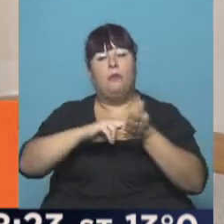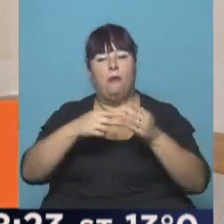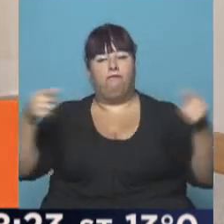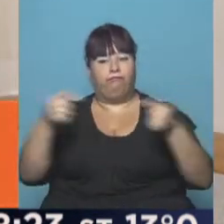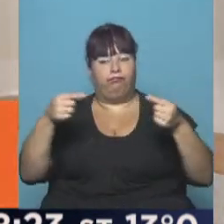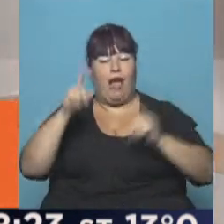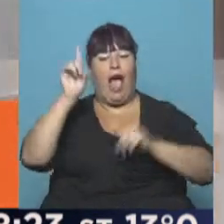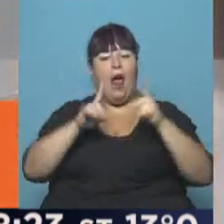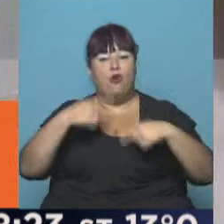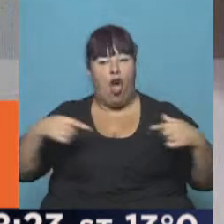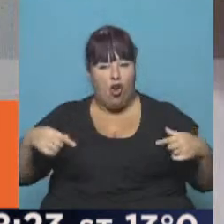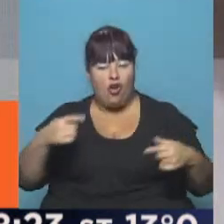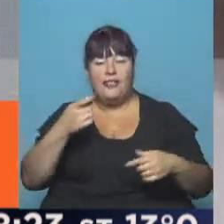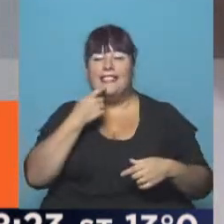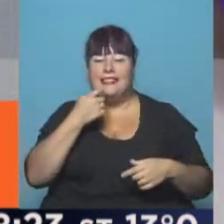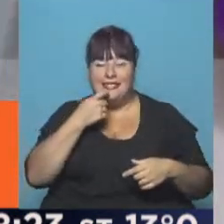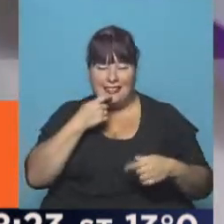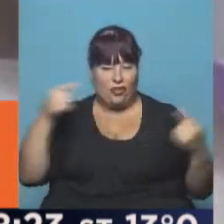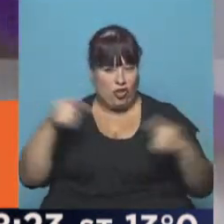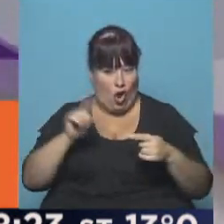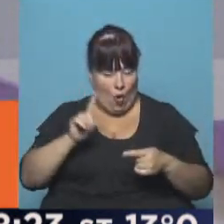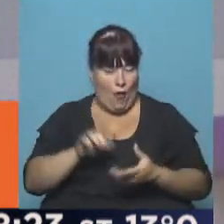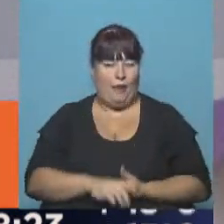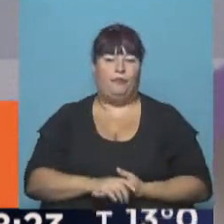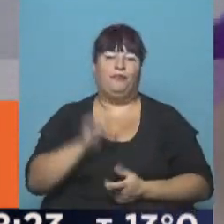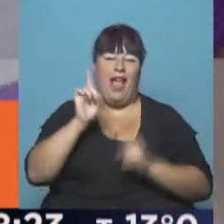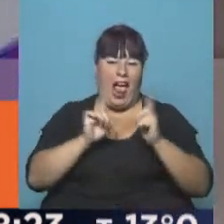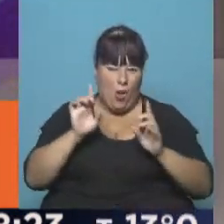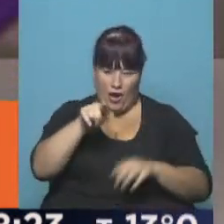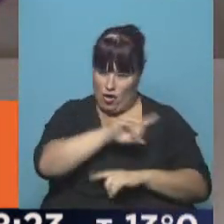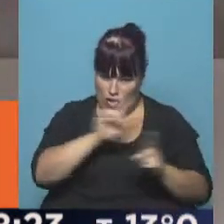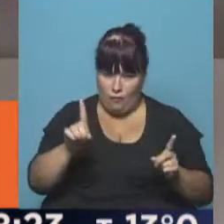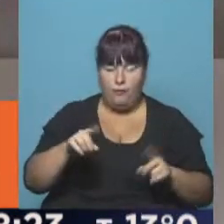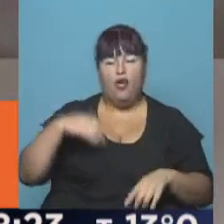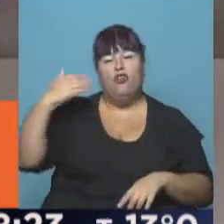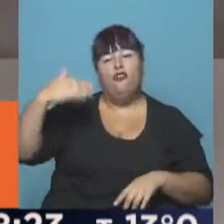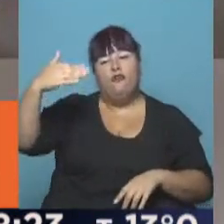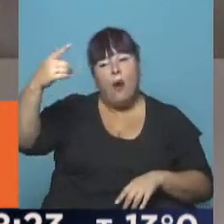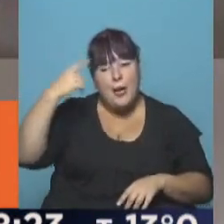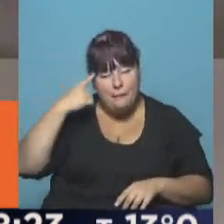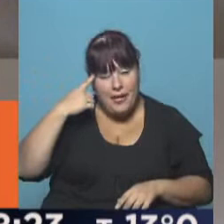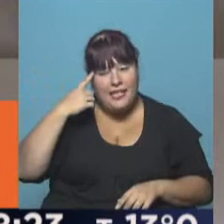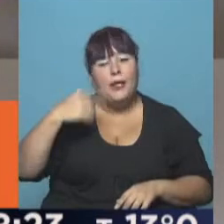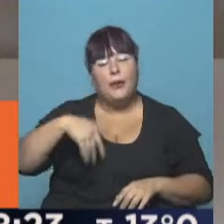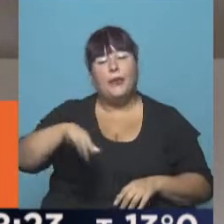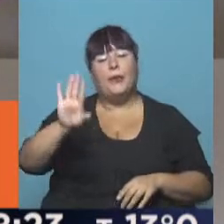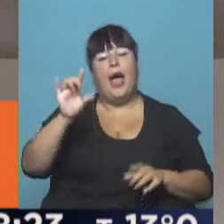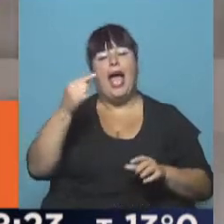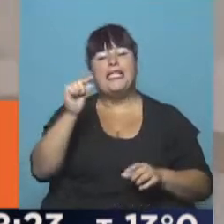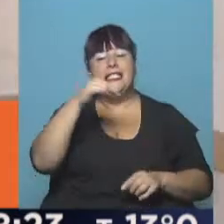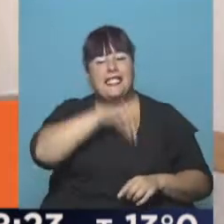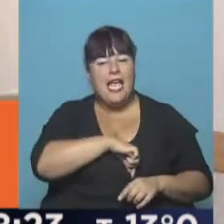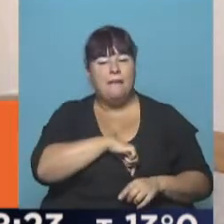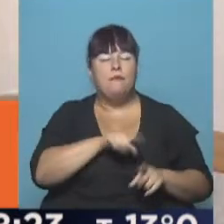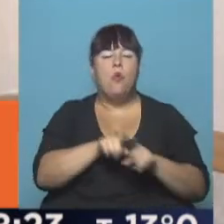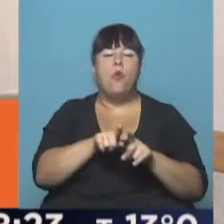ciertos objetos metálicos en algunos dispositivos futuros se piensa que que va a haber chips no